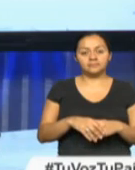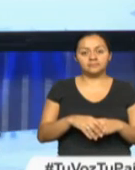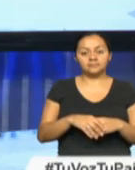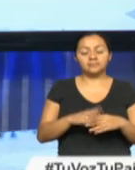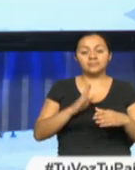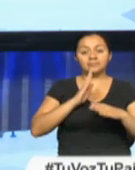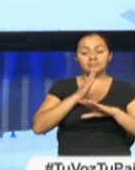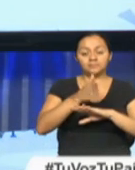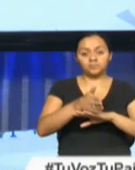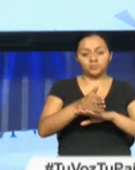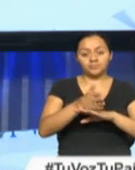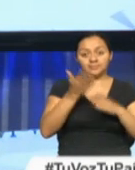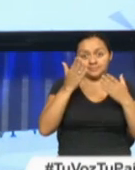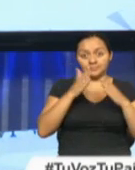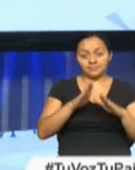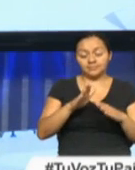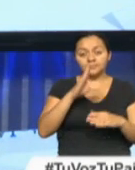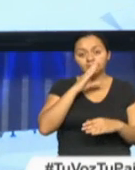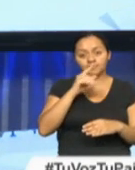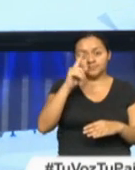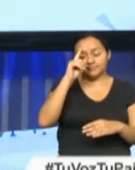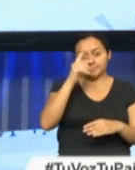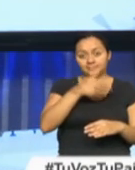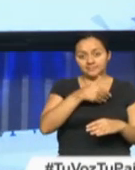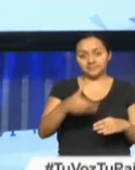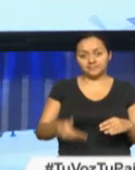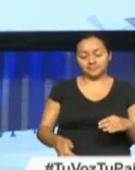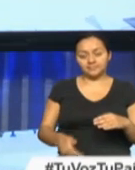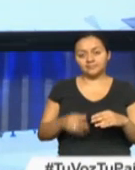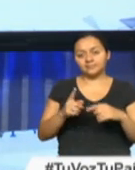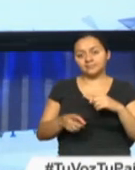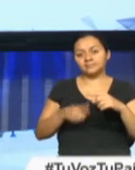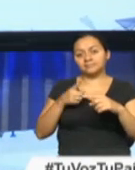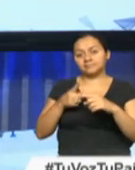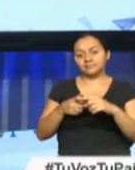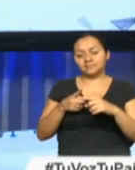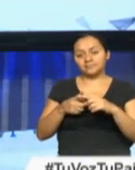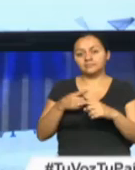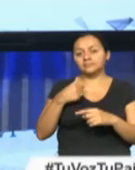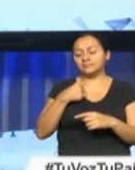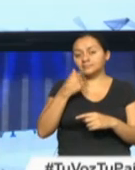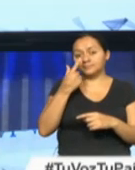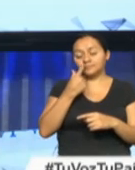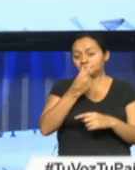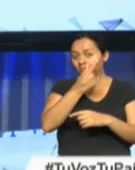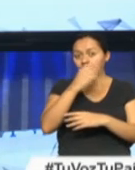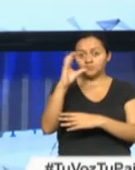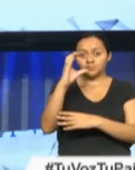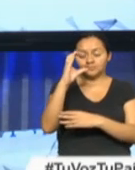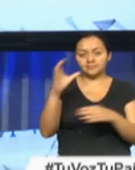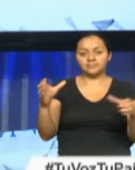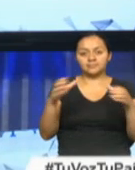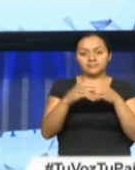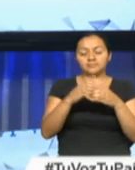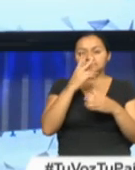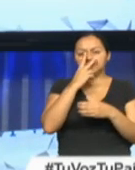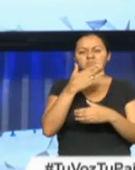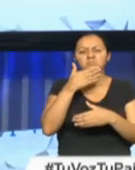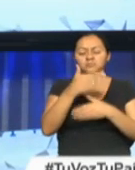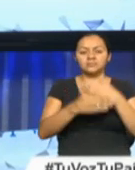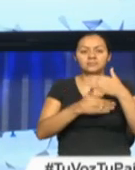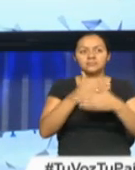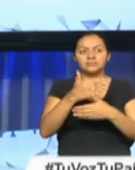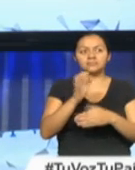Posterior a su llegada, el mandatario ecuatoriano junto al presidente Rafael Correa ofrecieron declaraciones a la prensa. Santos calificó a